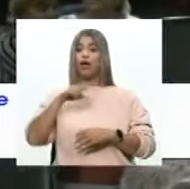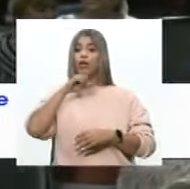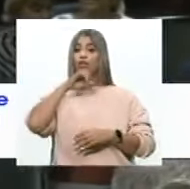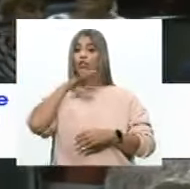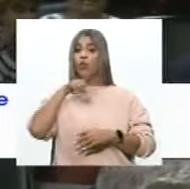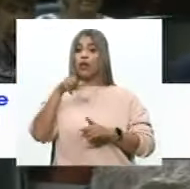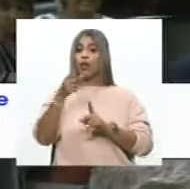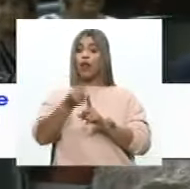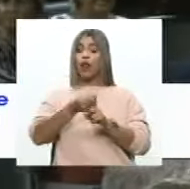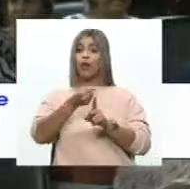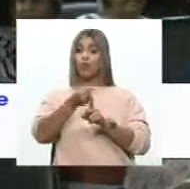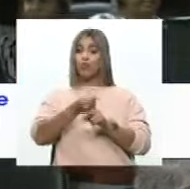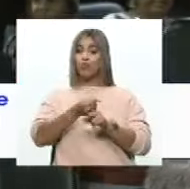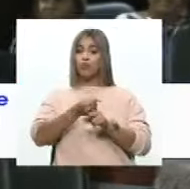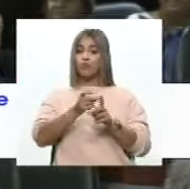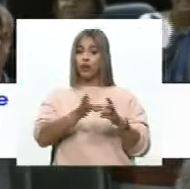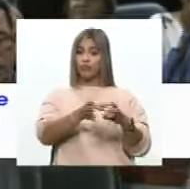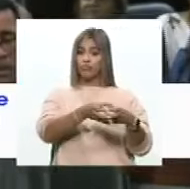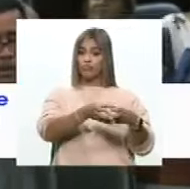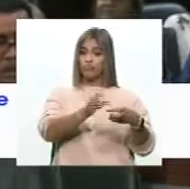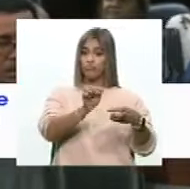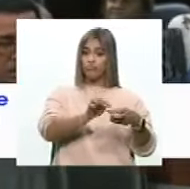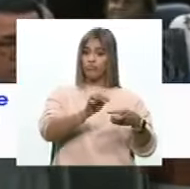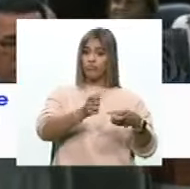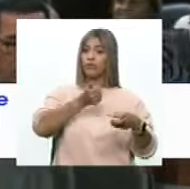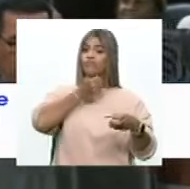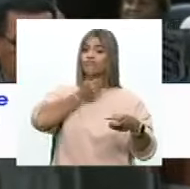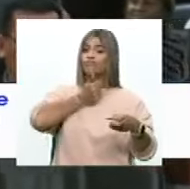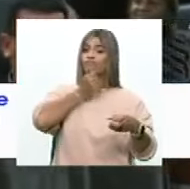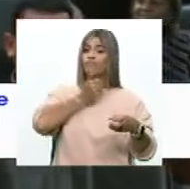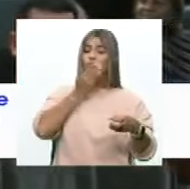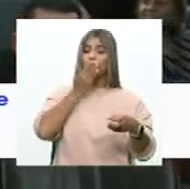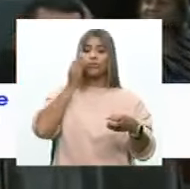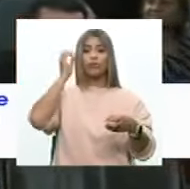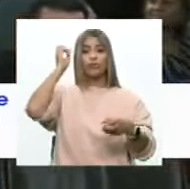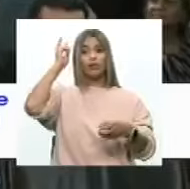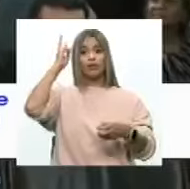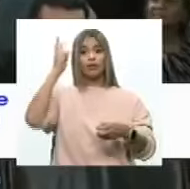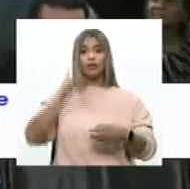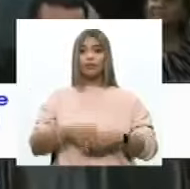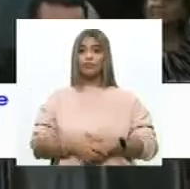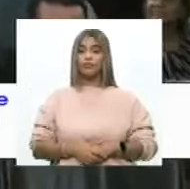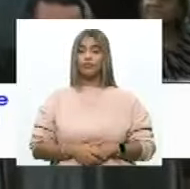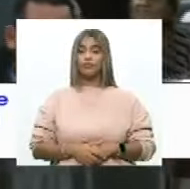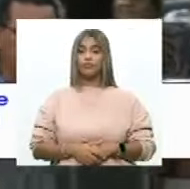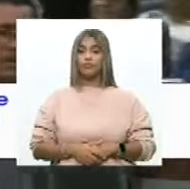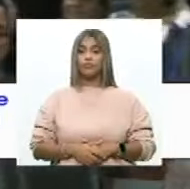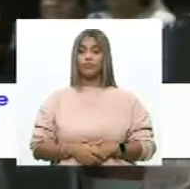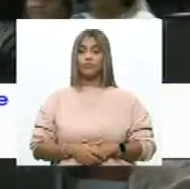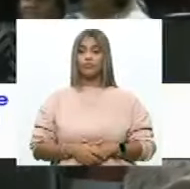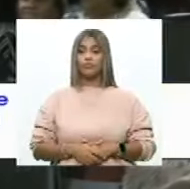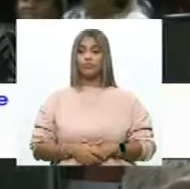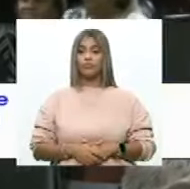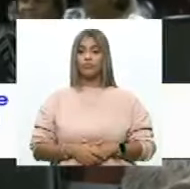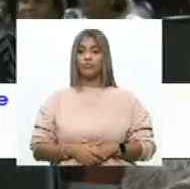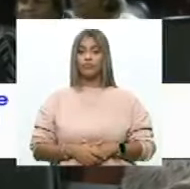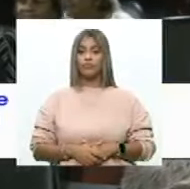esa lucha de resistencia indígena que nuestros pueblos originarios enfrentaron.